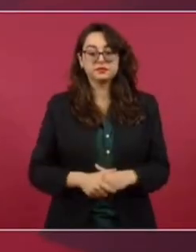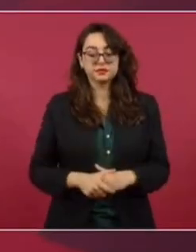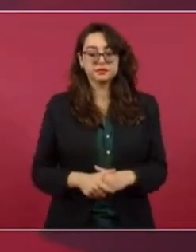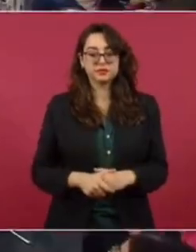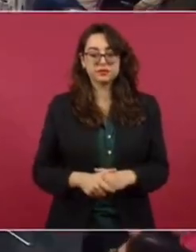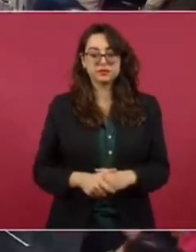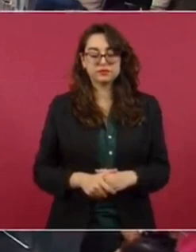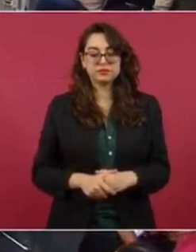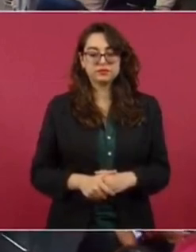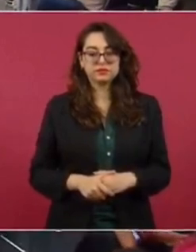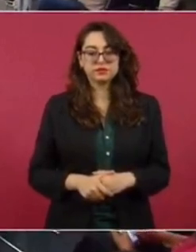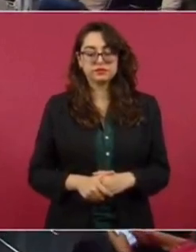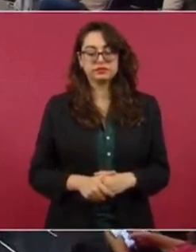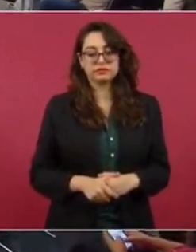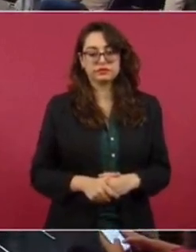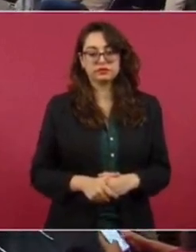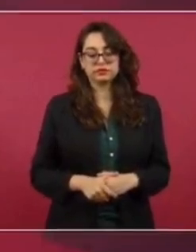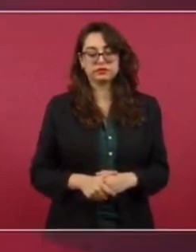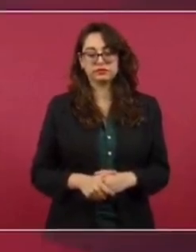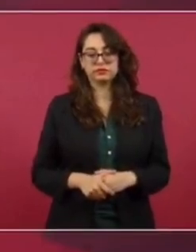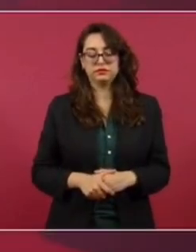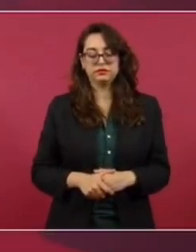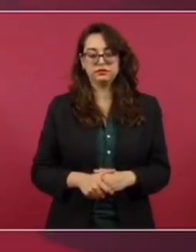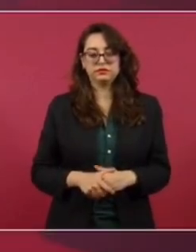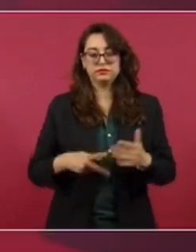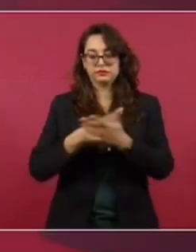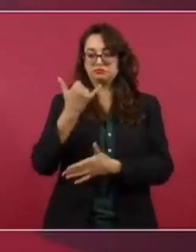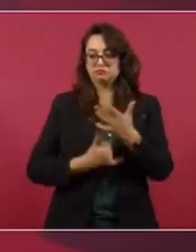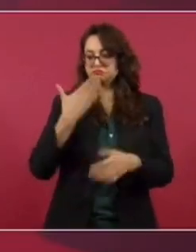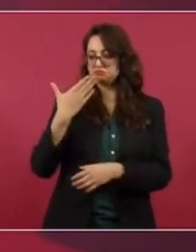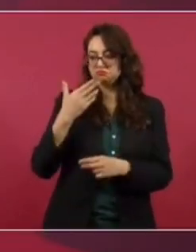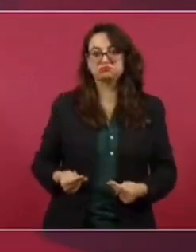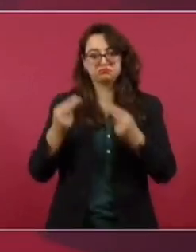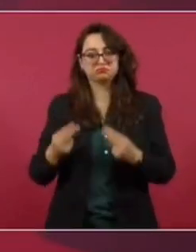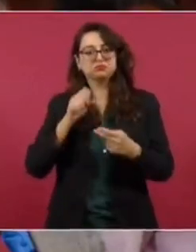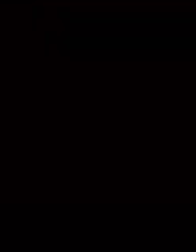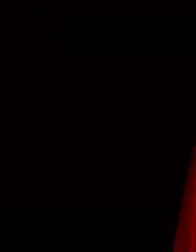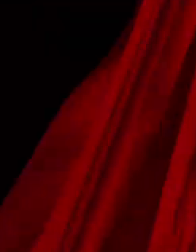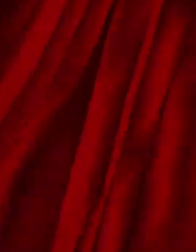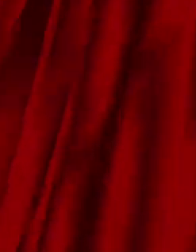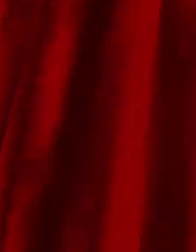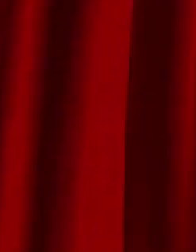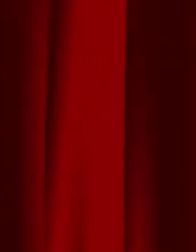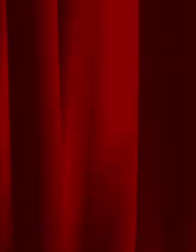porque es un proyecto muy rentable en términos económicos también.